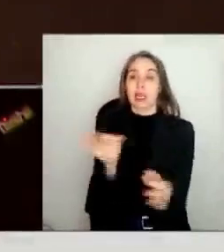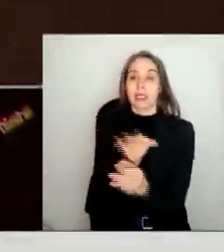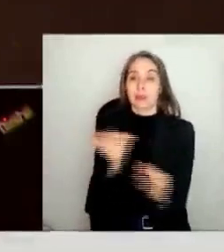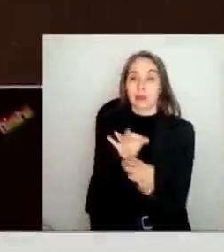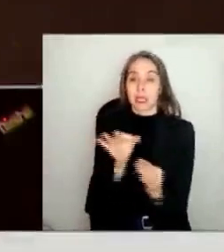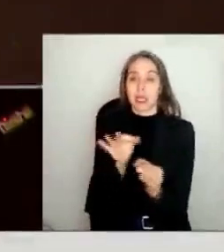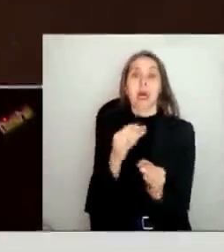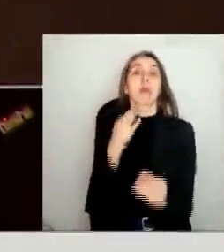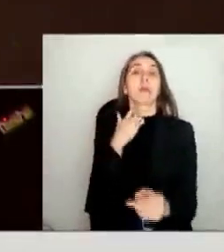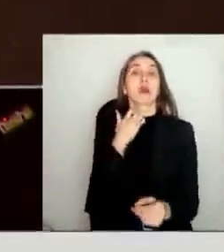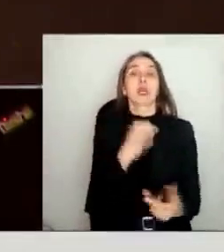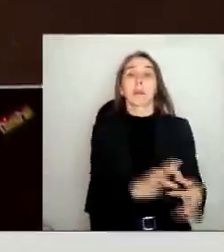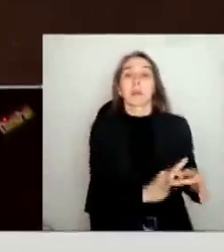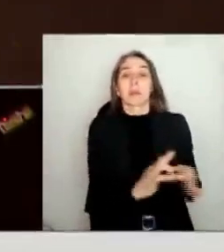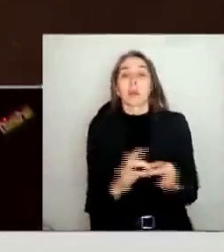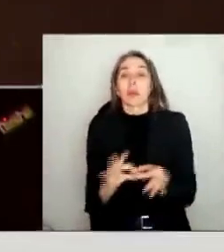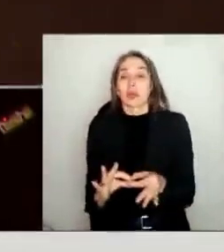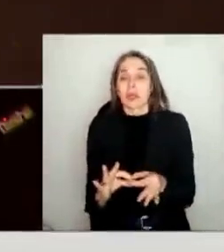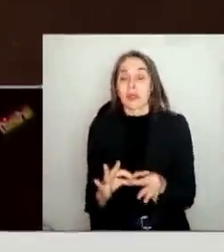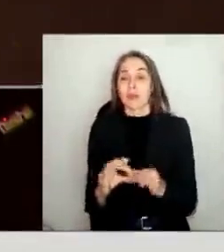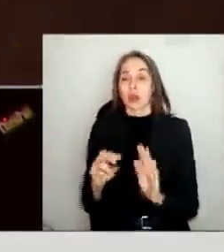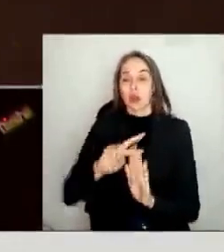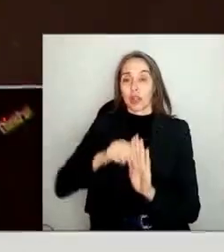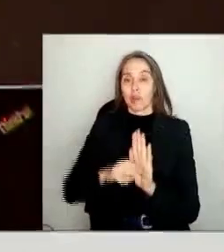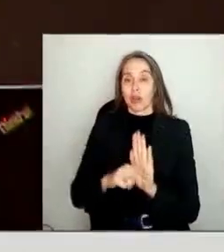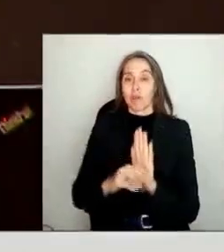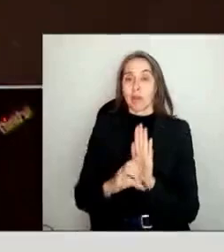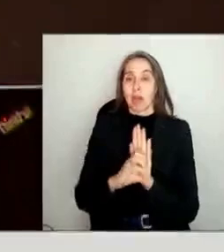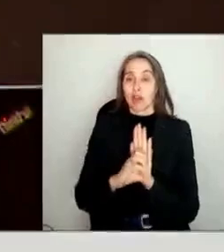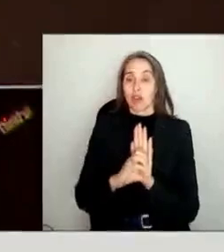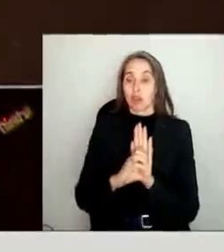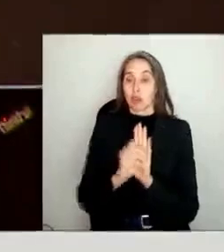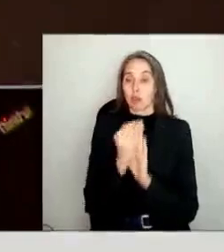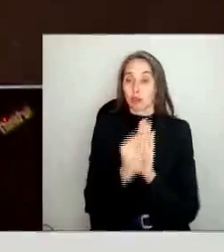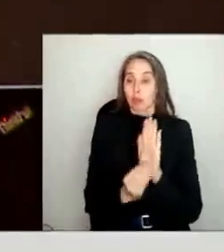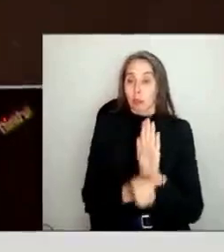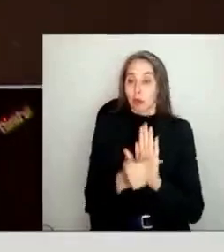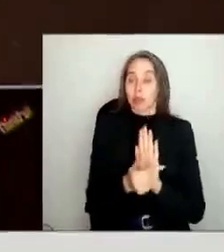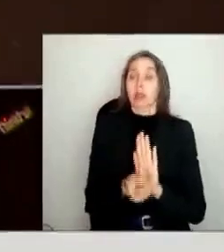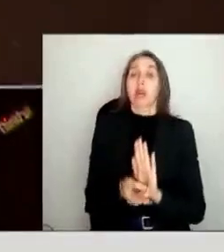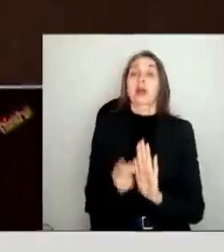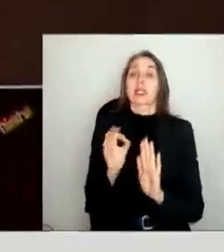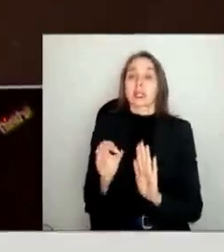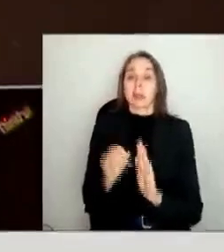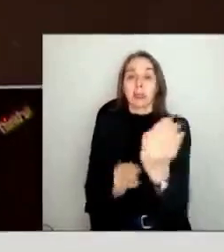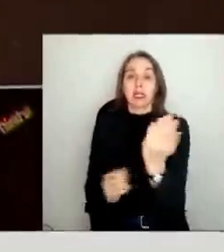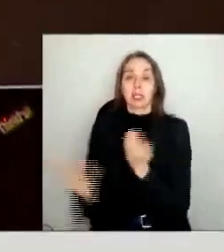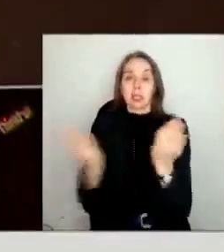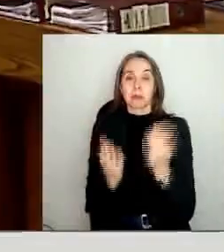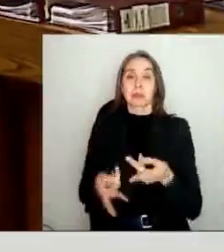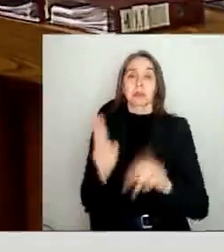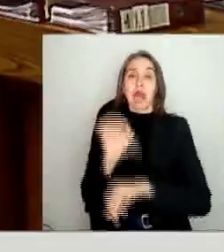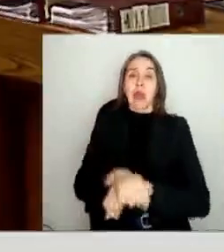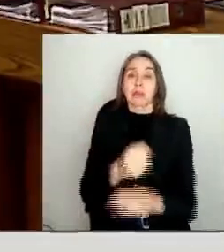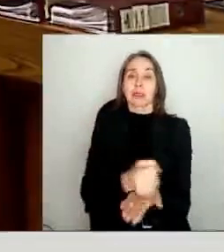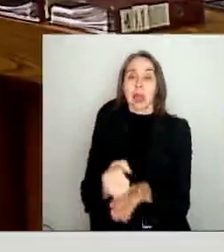razón por la cual las reformas constitucionales han sido declaradas admisibles cada vez que han sido presentadas secretario por